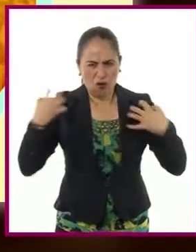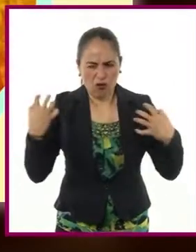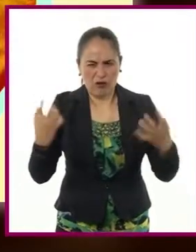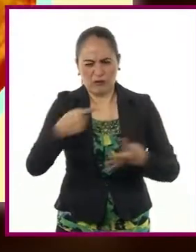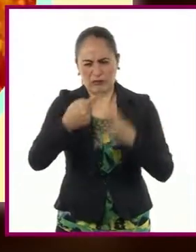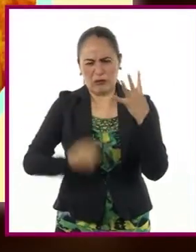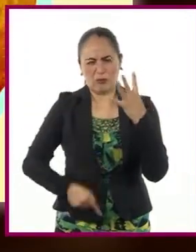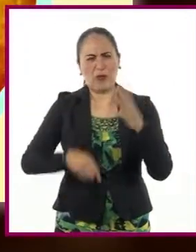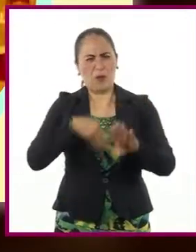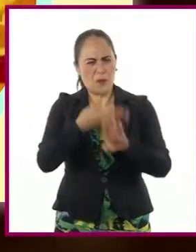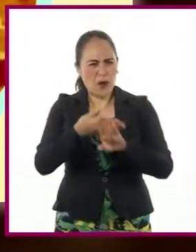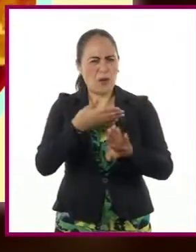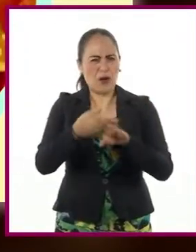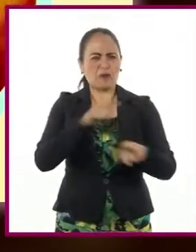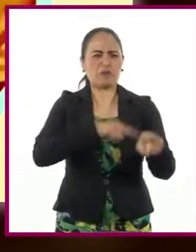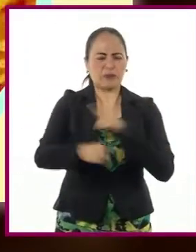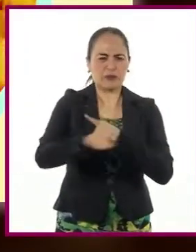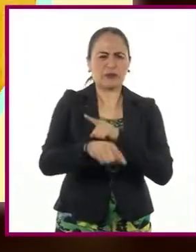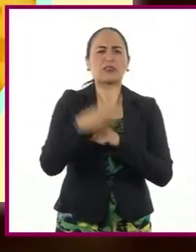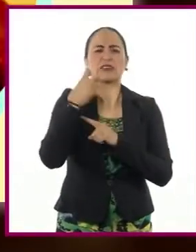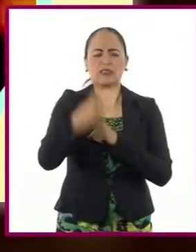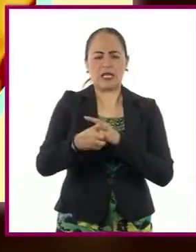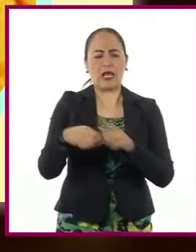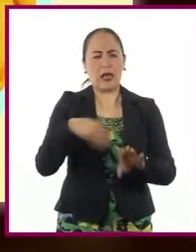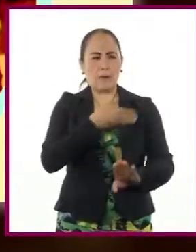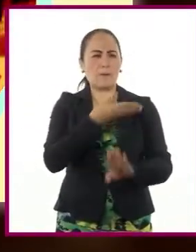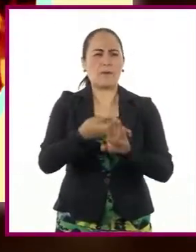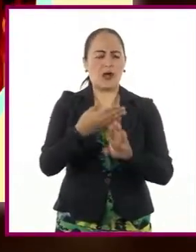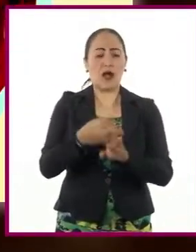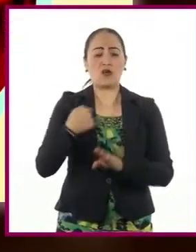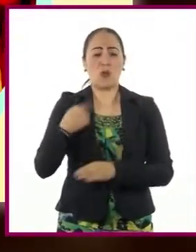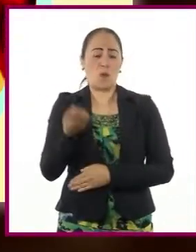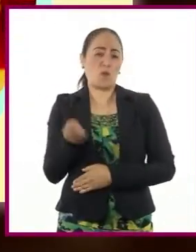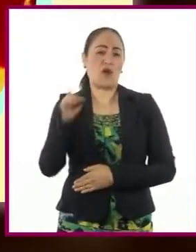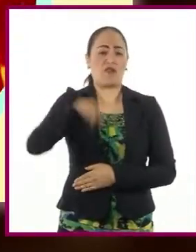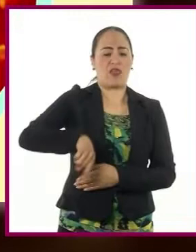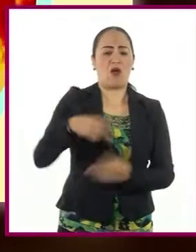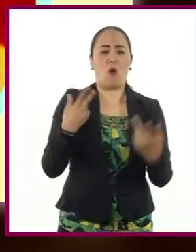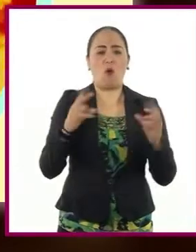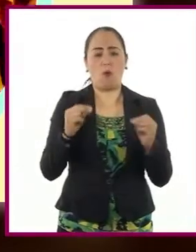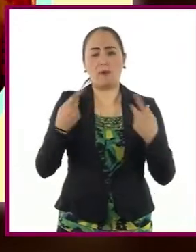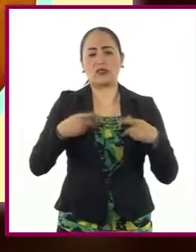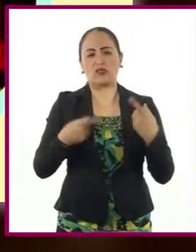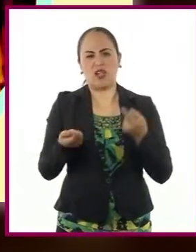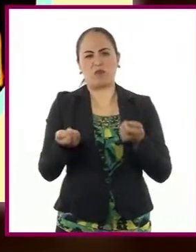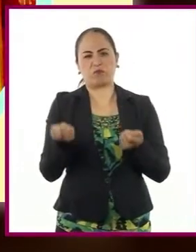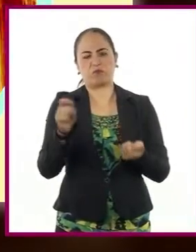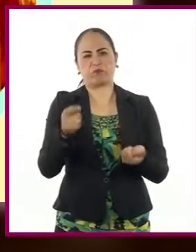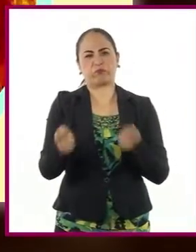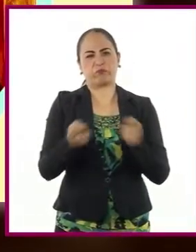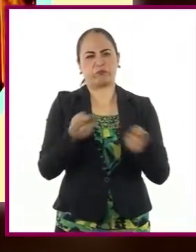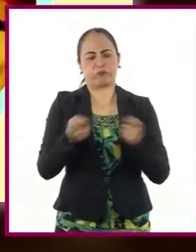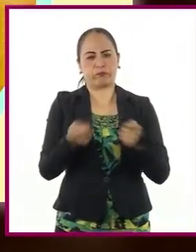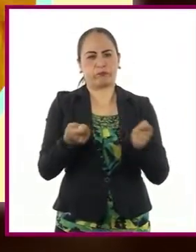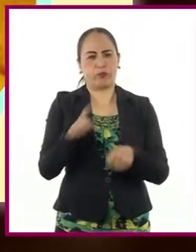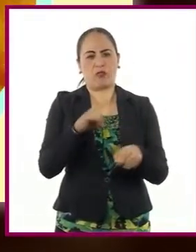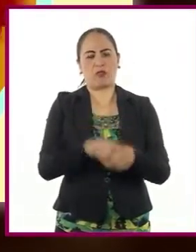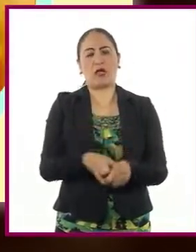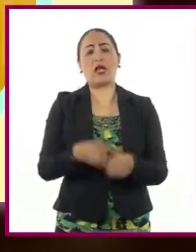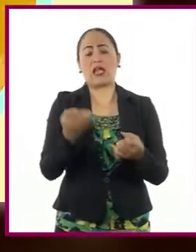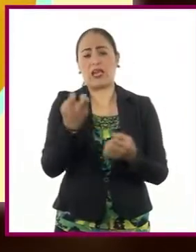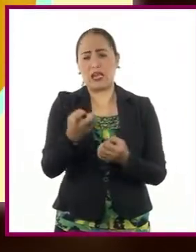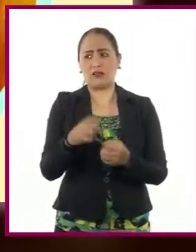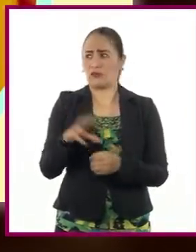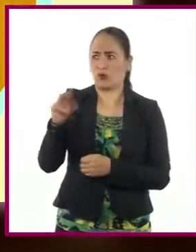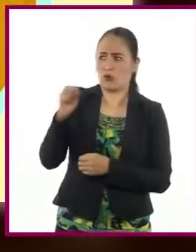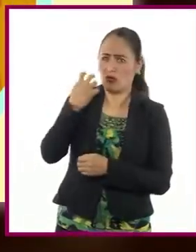cuya intención es lastimar, dañar, imponer o manipular a una persona para que deje de hacer algo o lo haga en